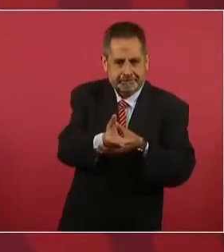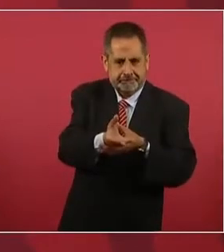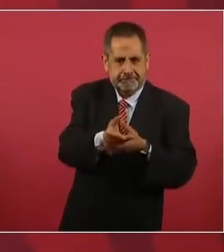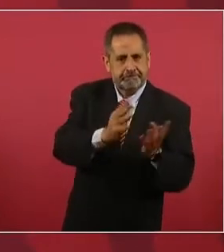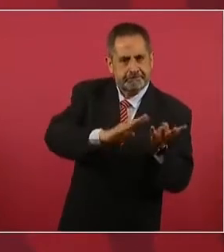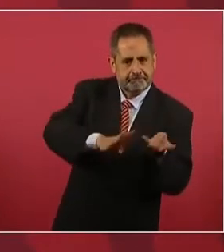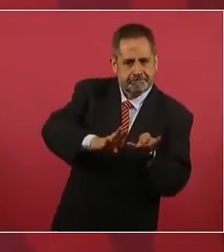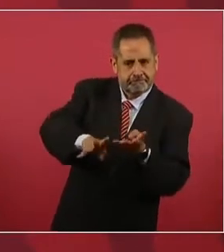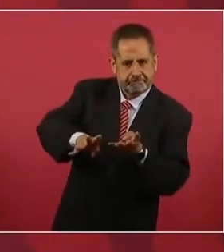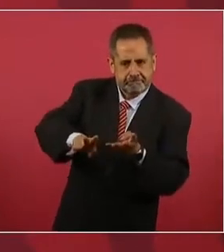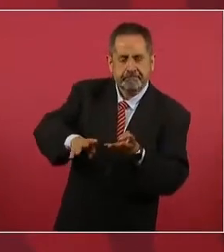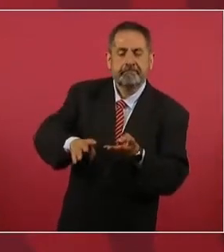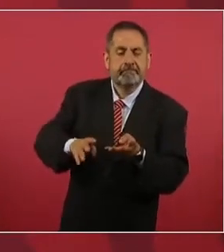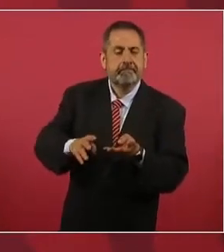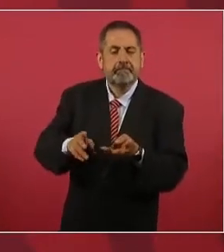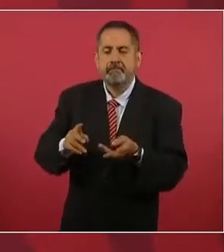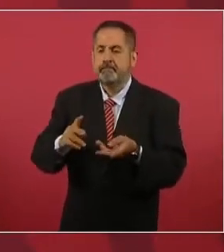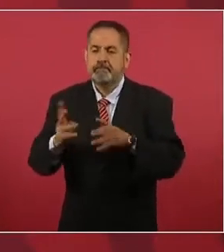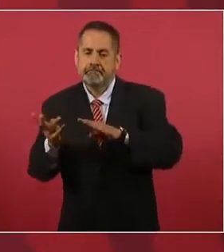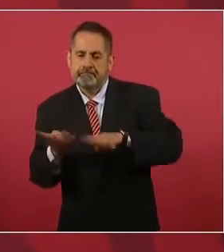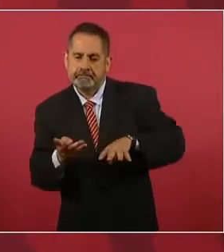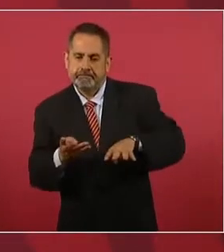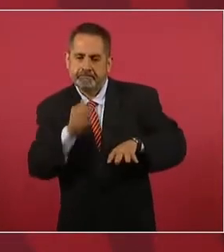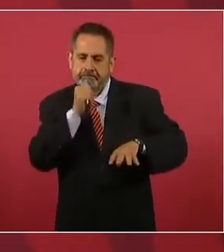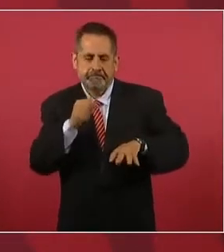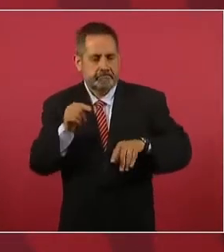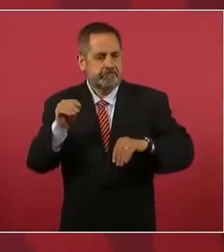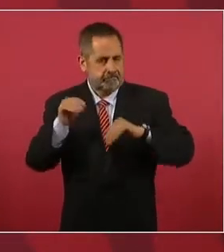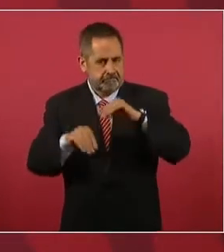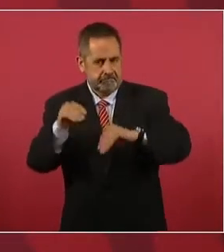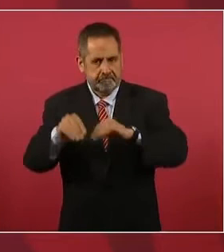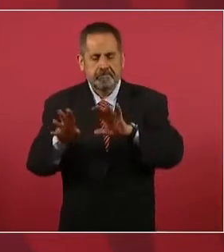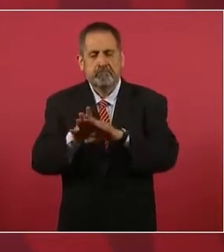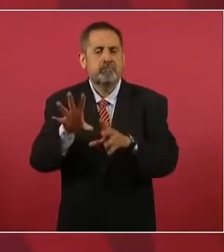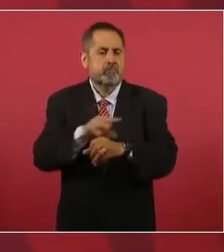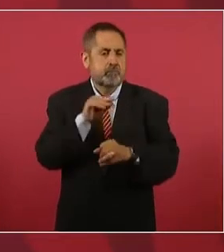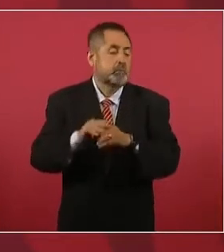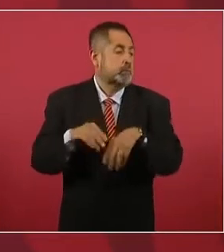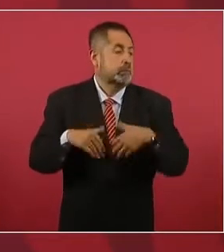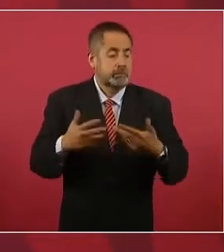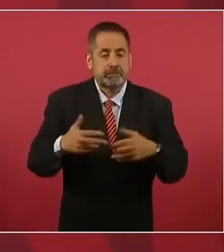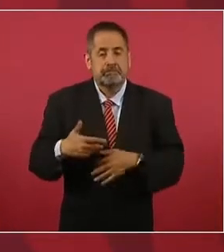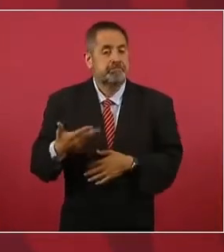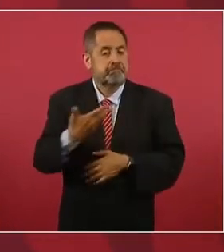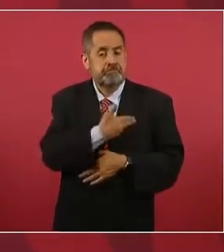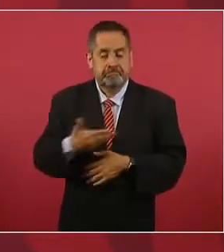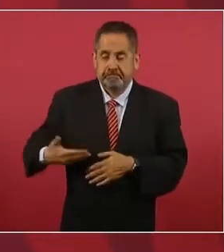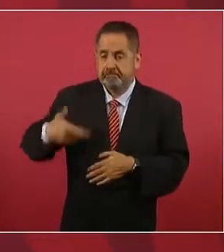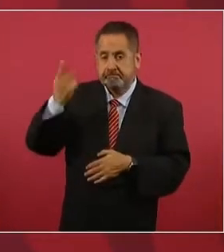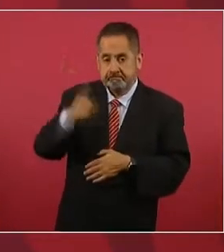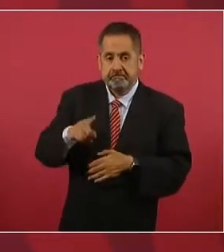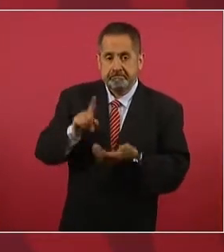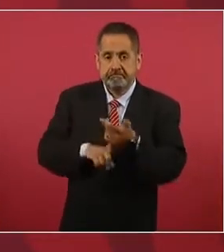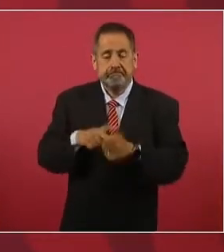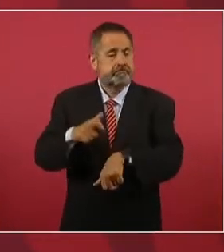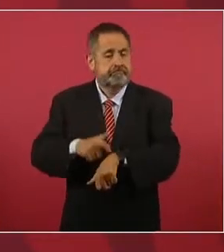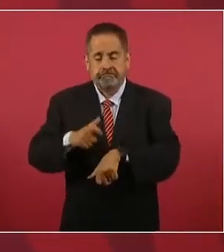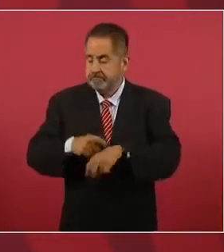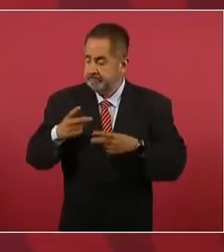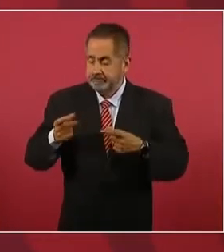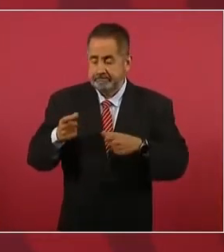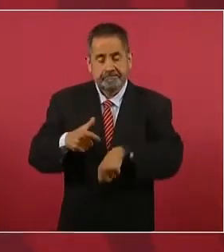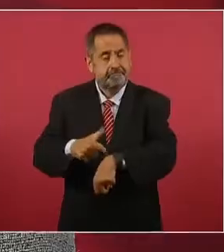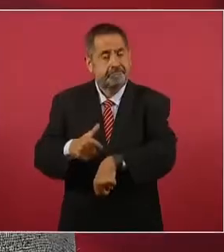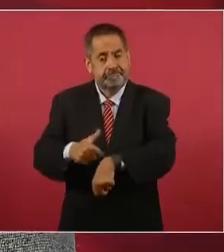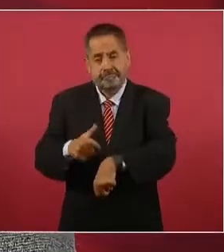tuberías, ya empezamos con ello y la instrucción del presidente fue: el tiempo es muy